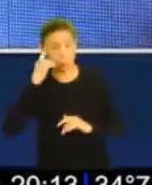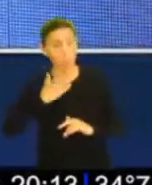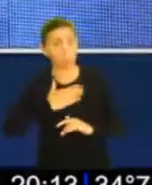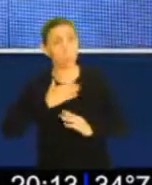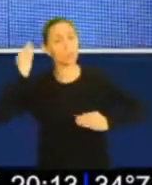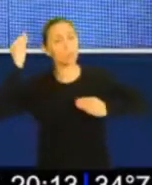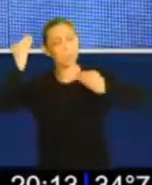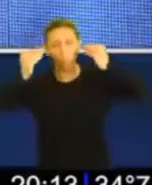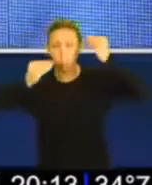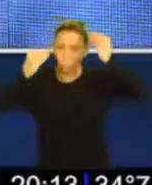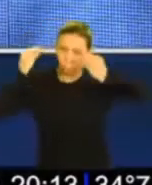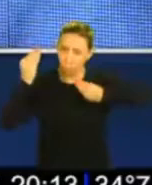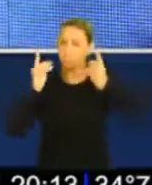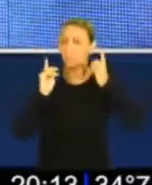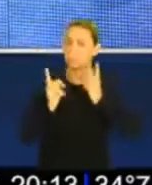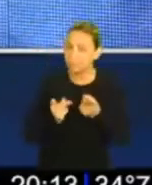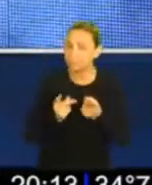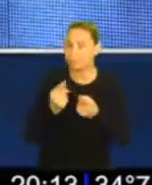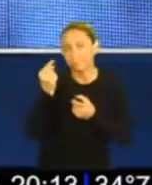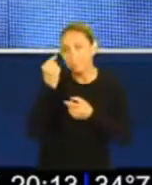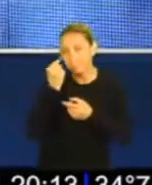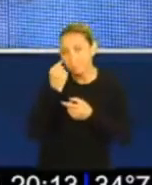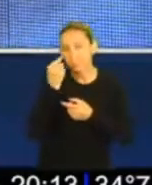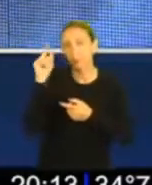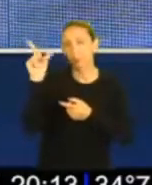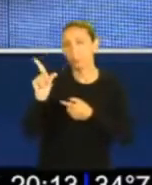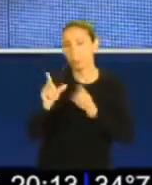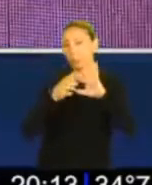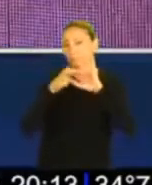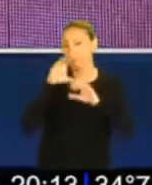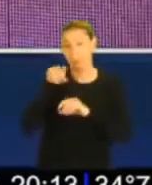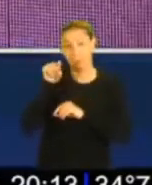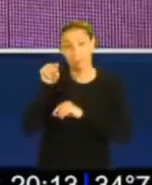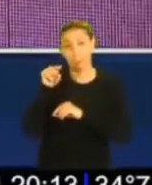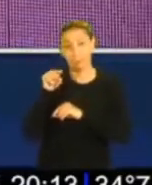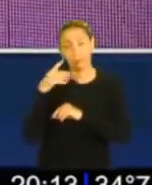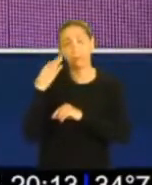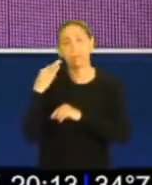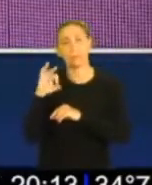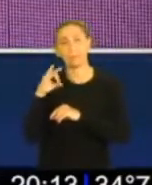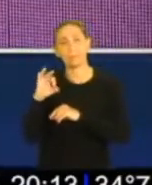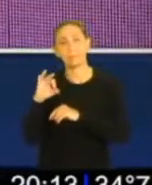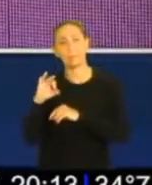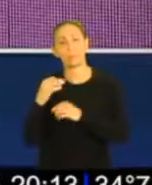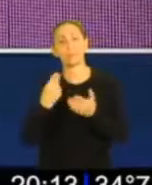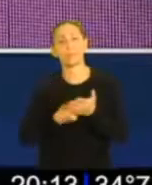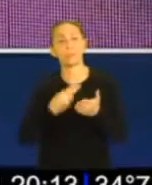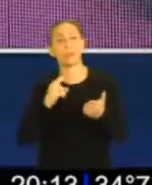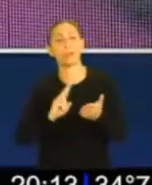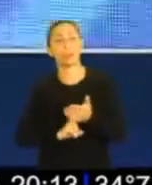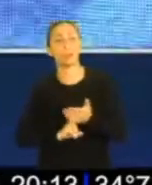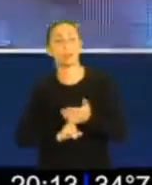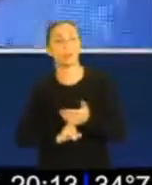que es preocupante. Estamos también viendo lo que pasa en otros países, en Europa, fíjese que hasta han tenido que aplicar nuevamente